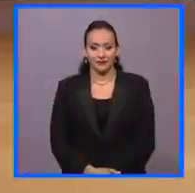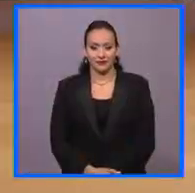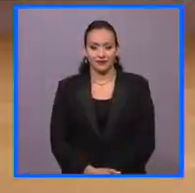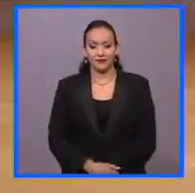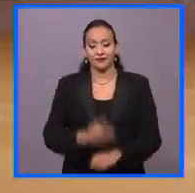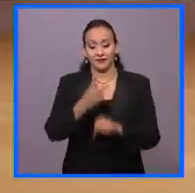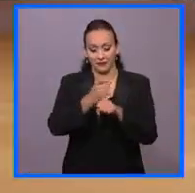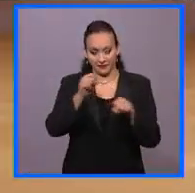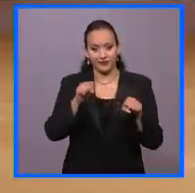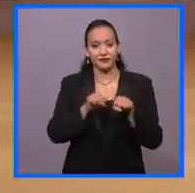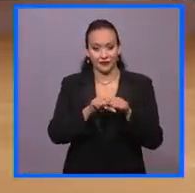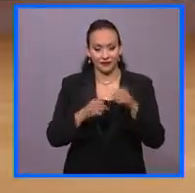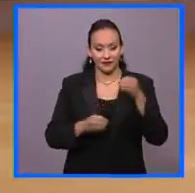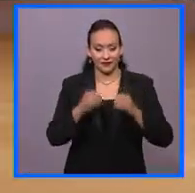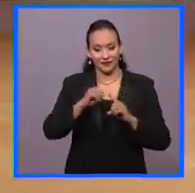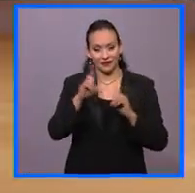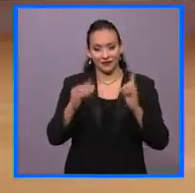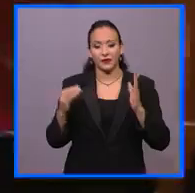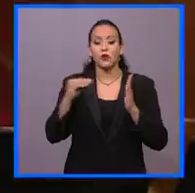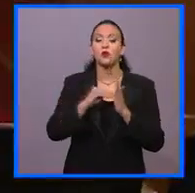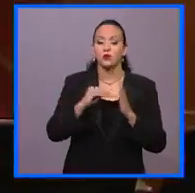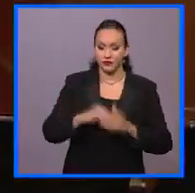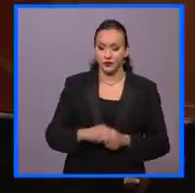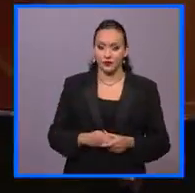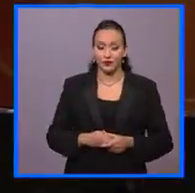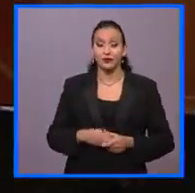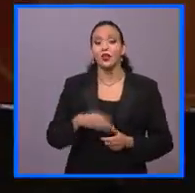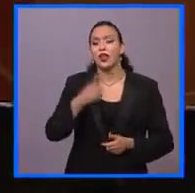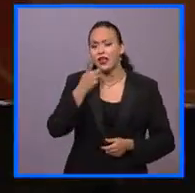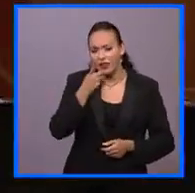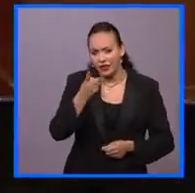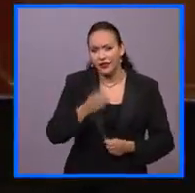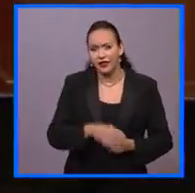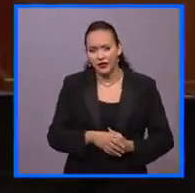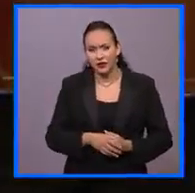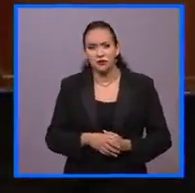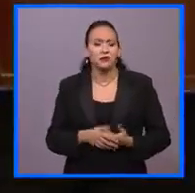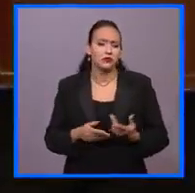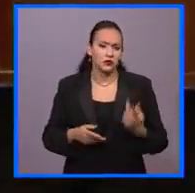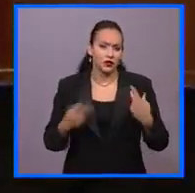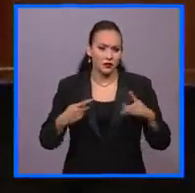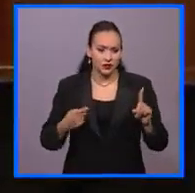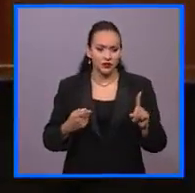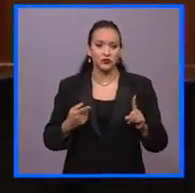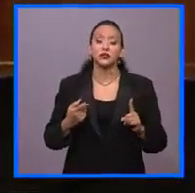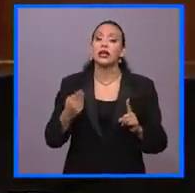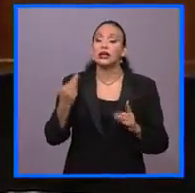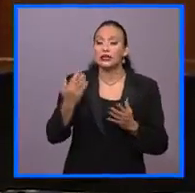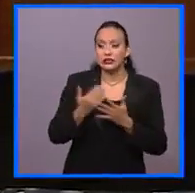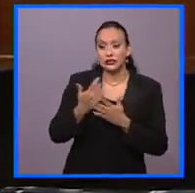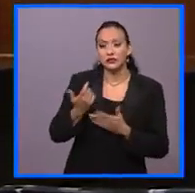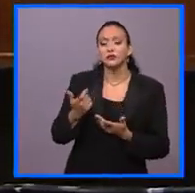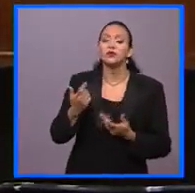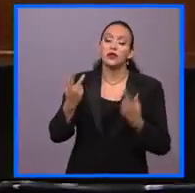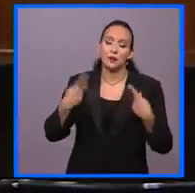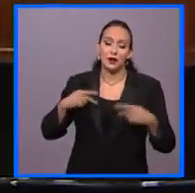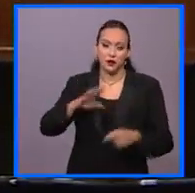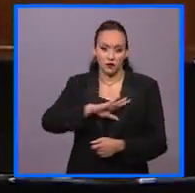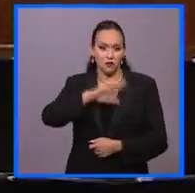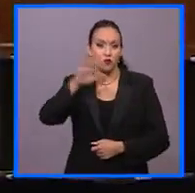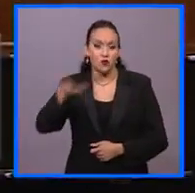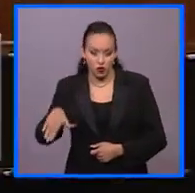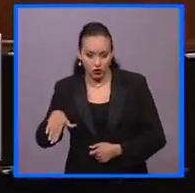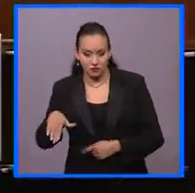La segunda sala de la Corte estableció que es suficiente con ser dependiente económico de una persona fallecida que